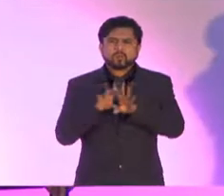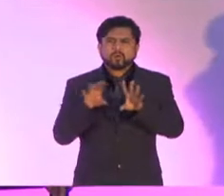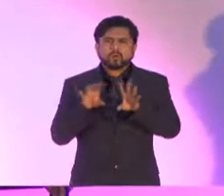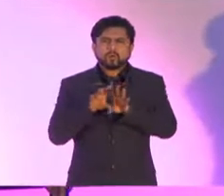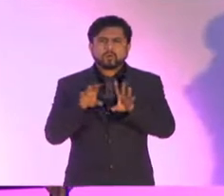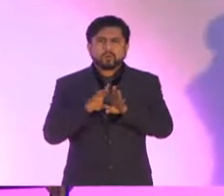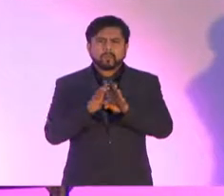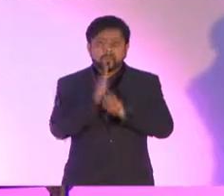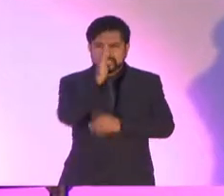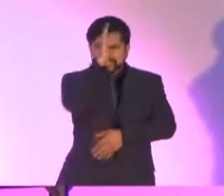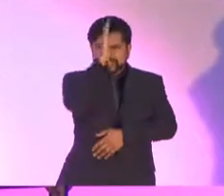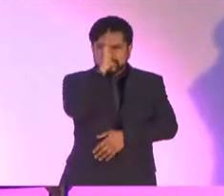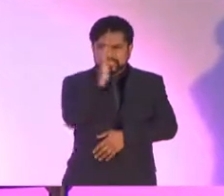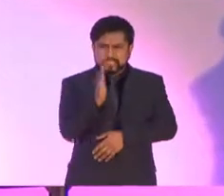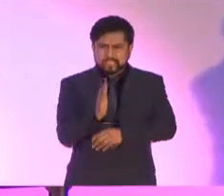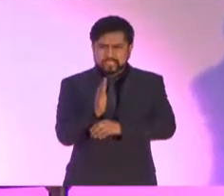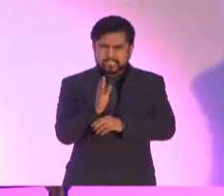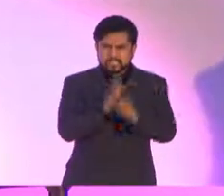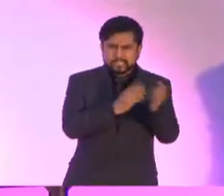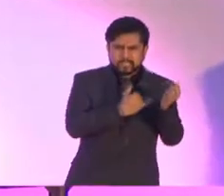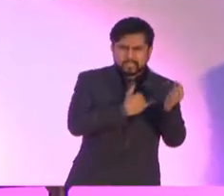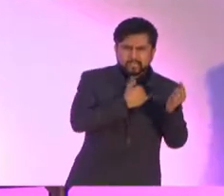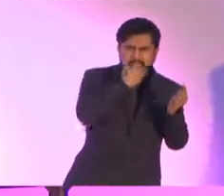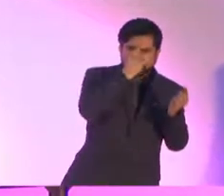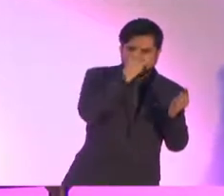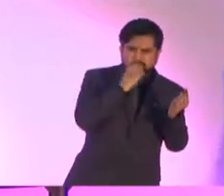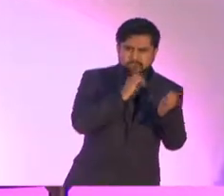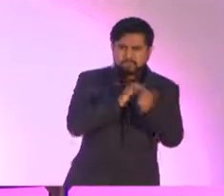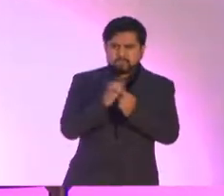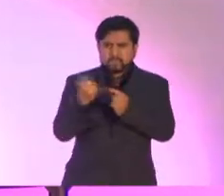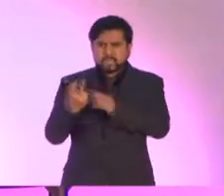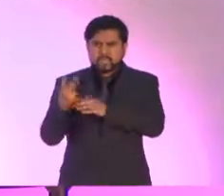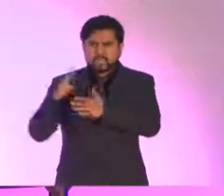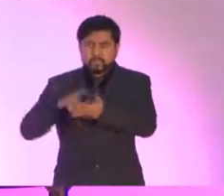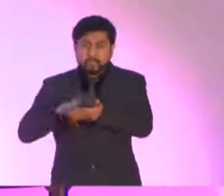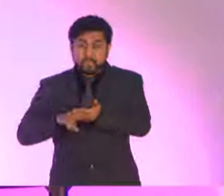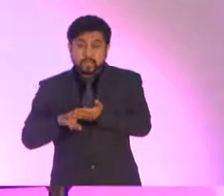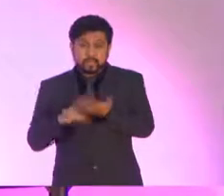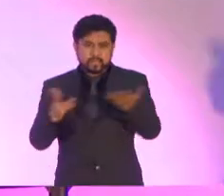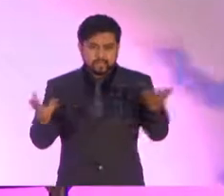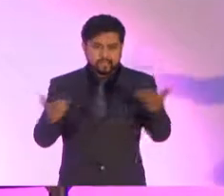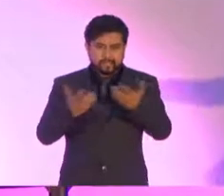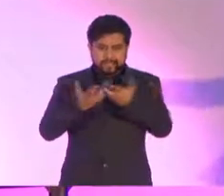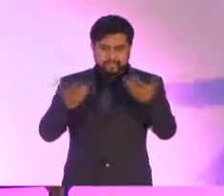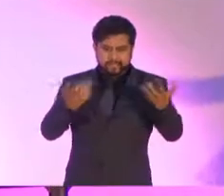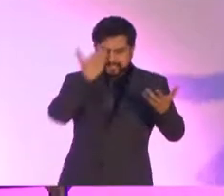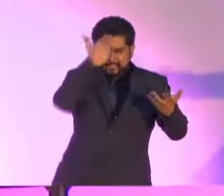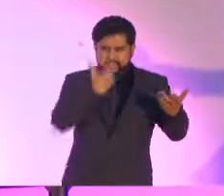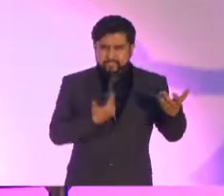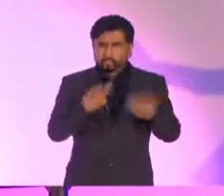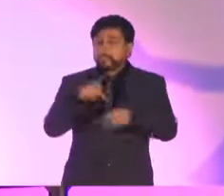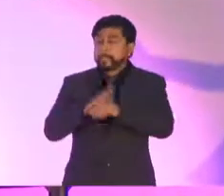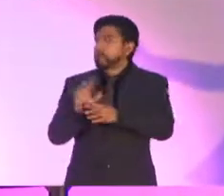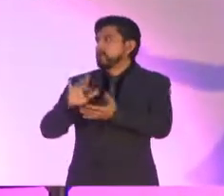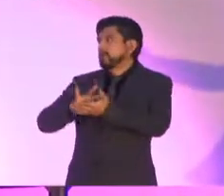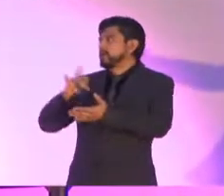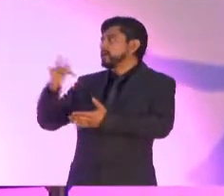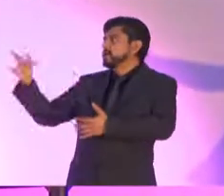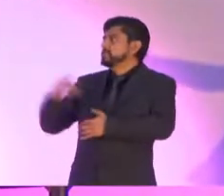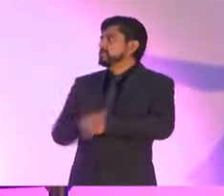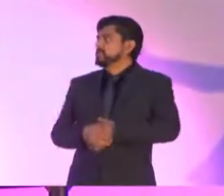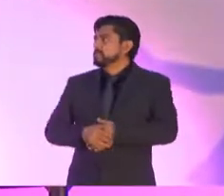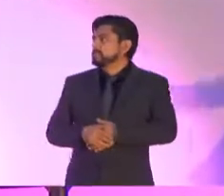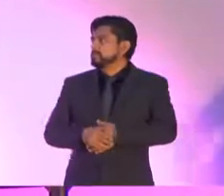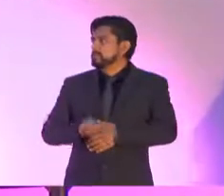virtud. Y dice: mañana victoria. Y pues bueno, para no aburrirlos más, y también quiero agradecerle a